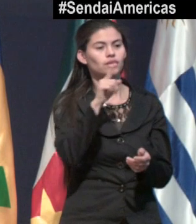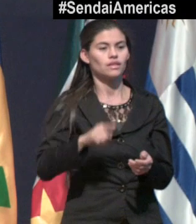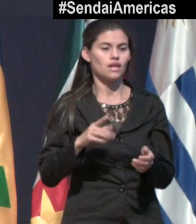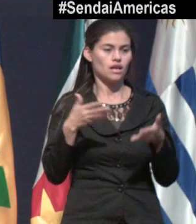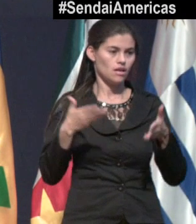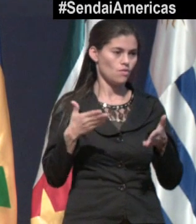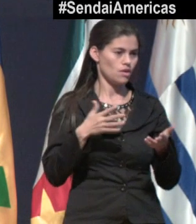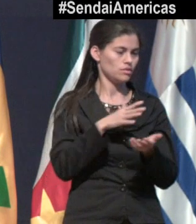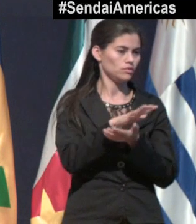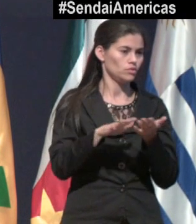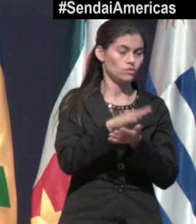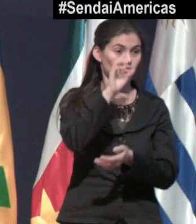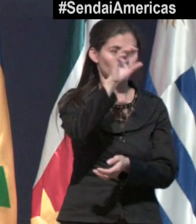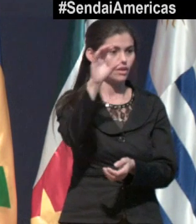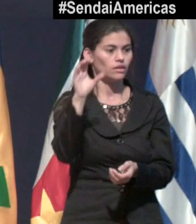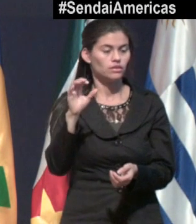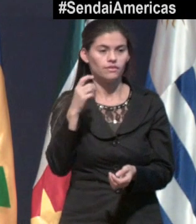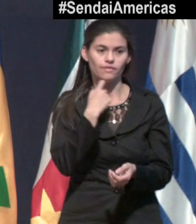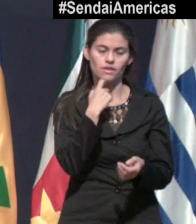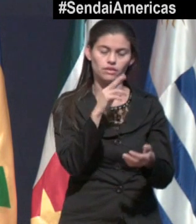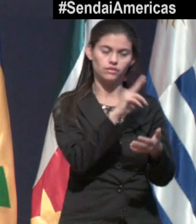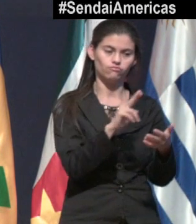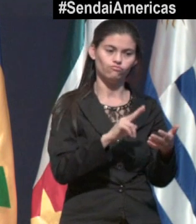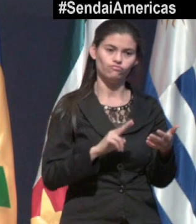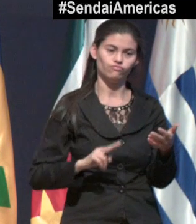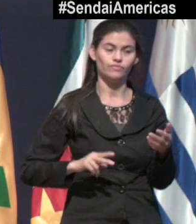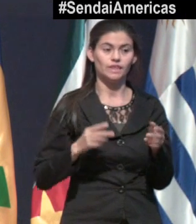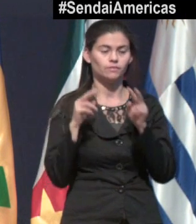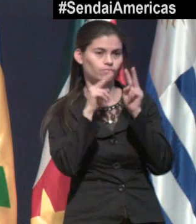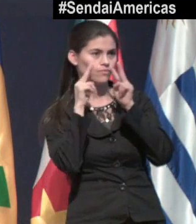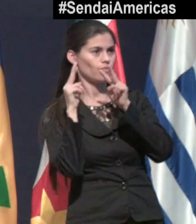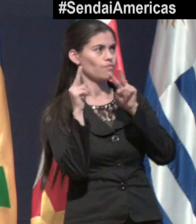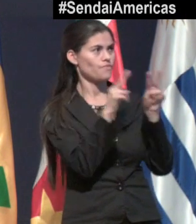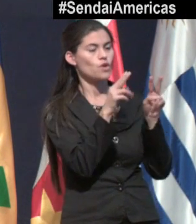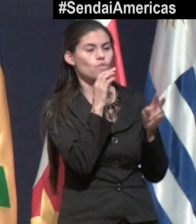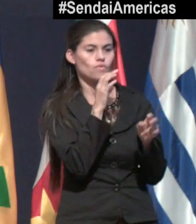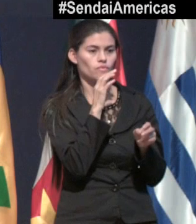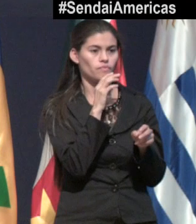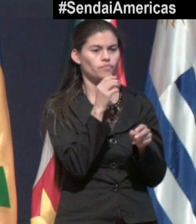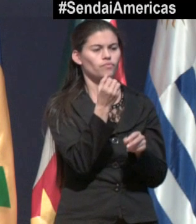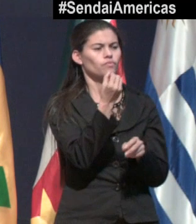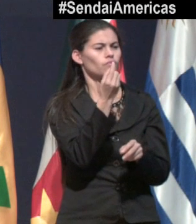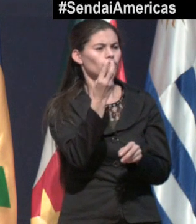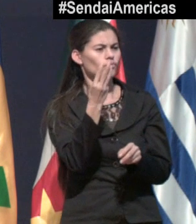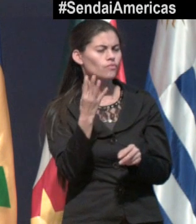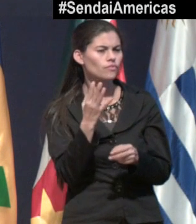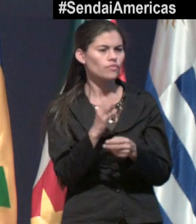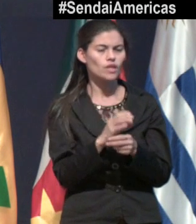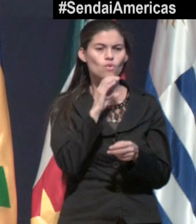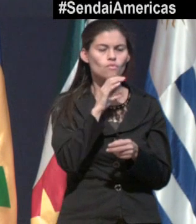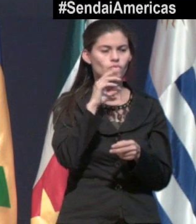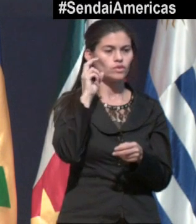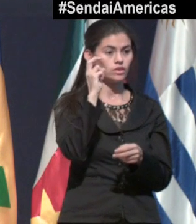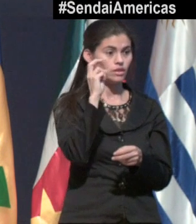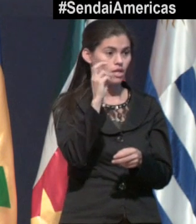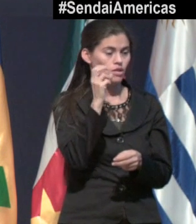los países, hay que leerlo de muchas maneras distintas. Las cifras sobre los riesgos para mí